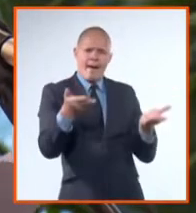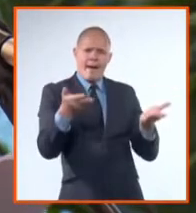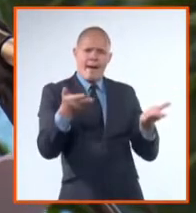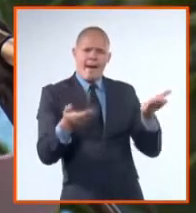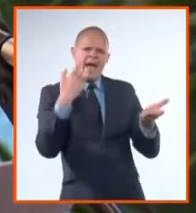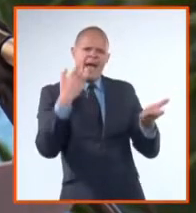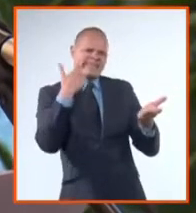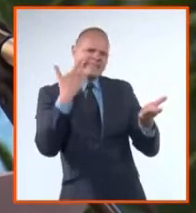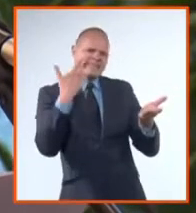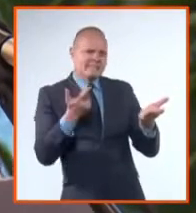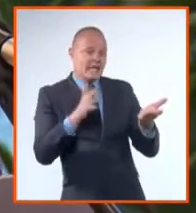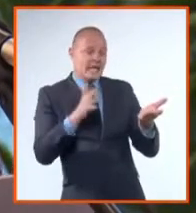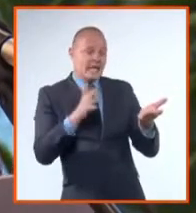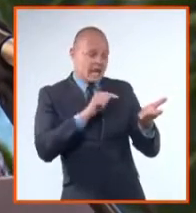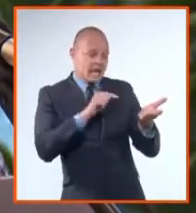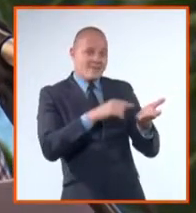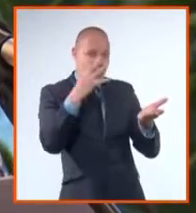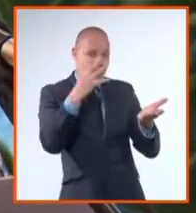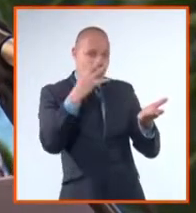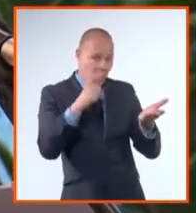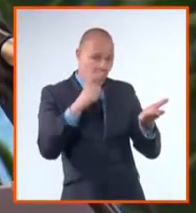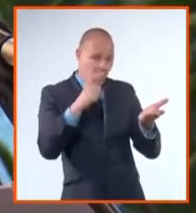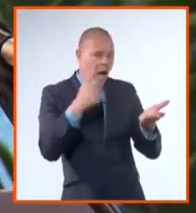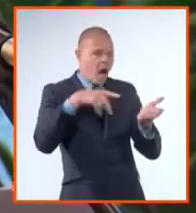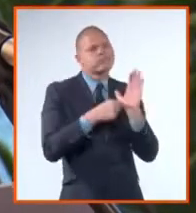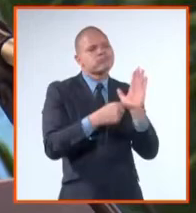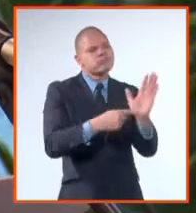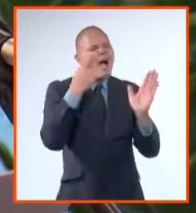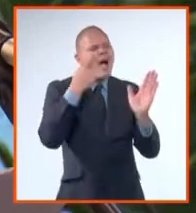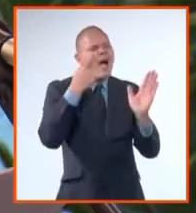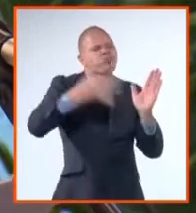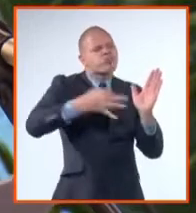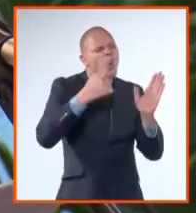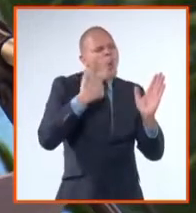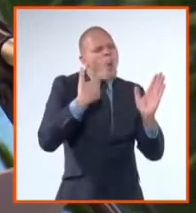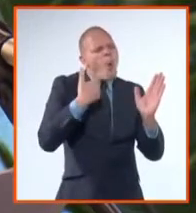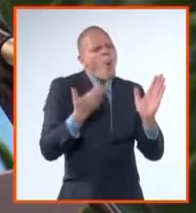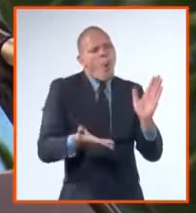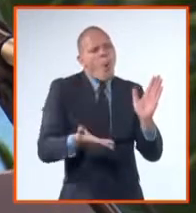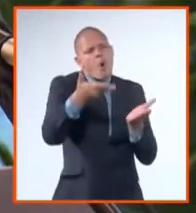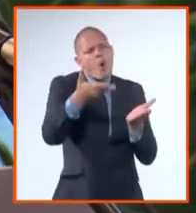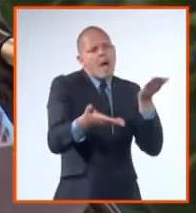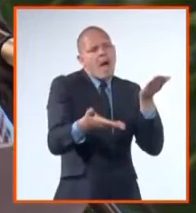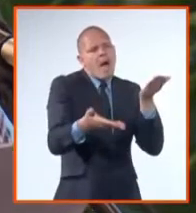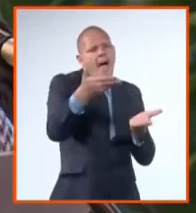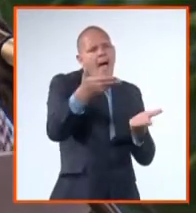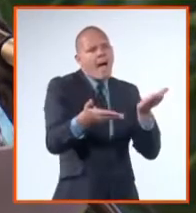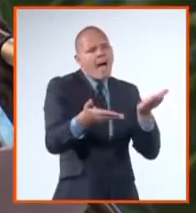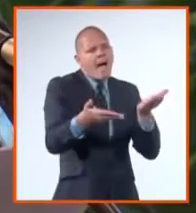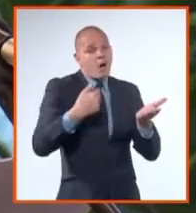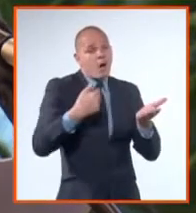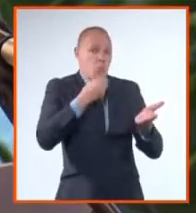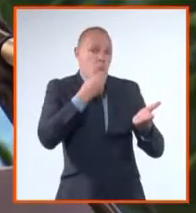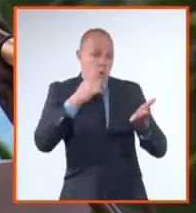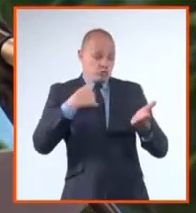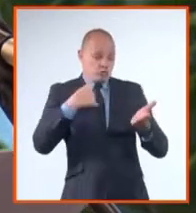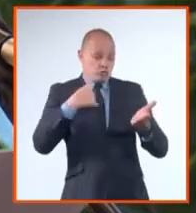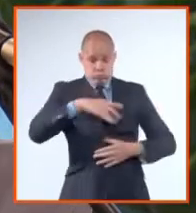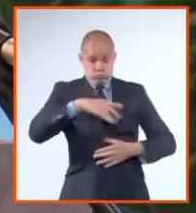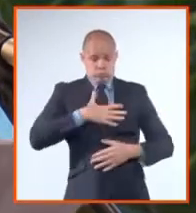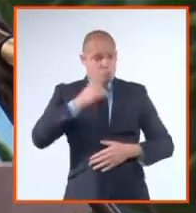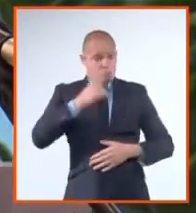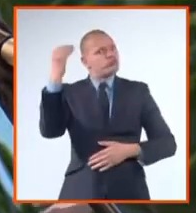la que la convierte en creíble. Podemos estar convencidos de algo, pero si no logramos convencer a los revisores de